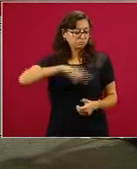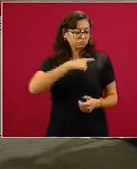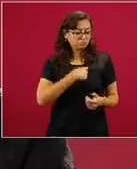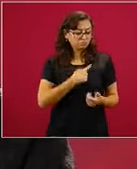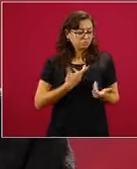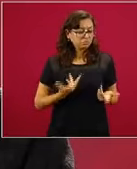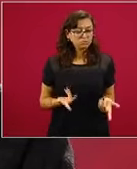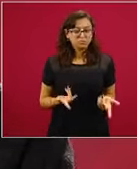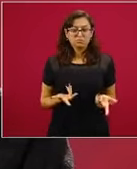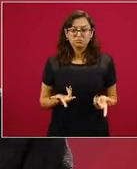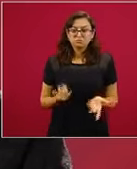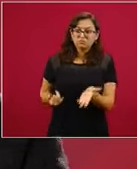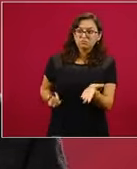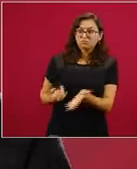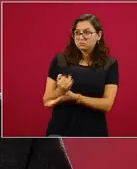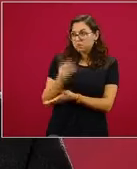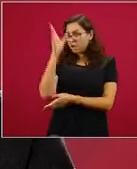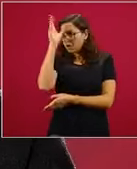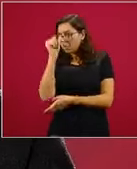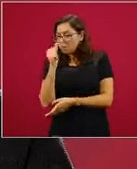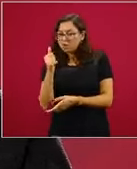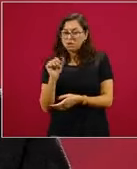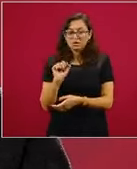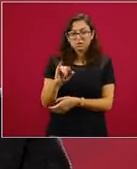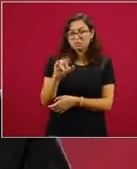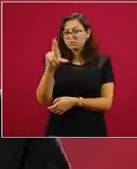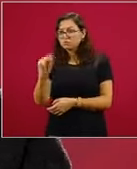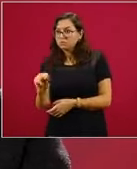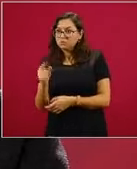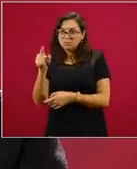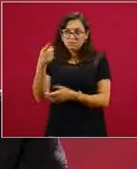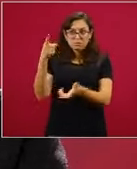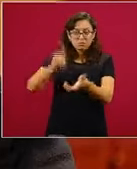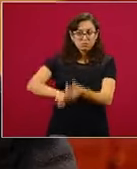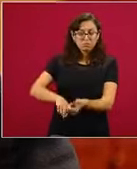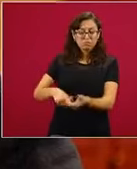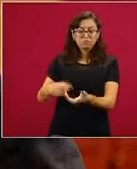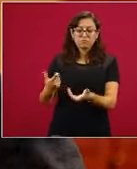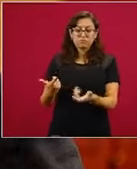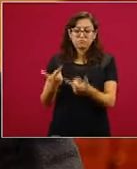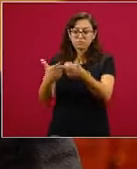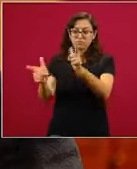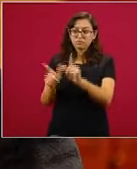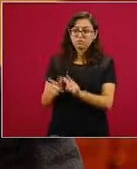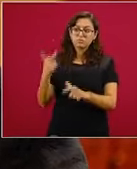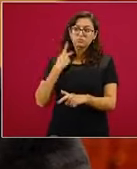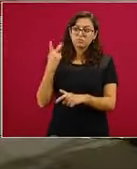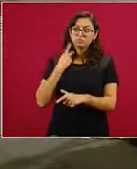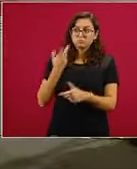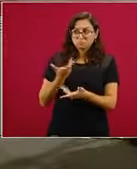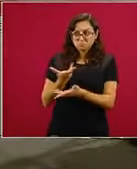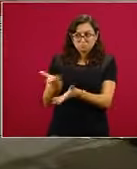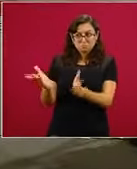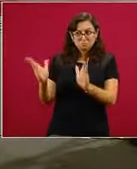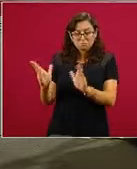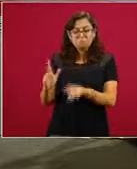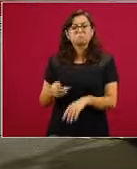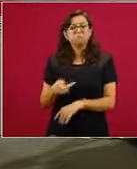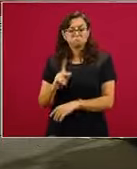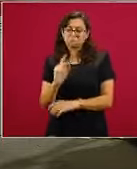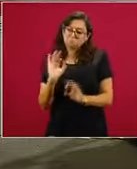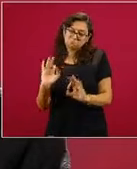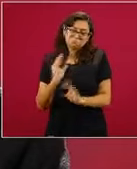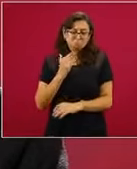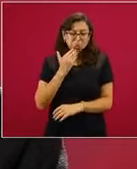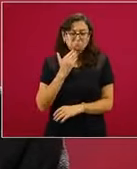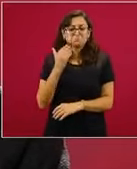estar definiendo pactos entre las fuerzas políticas que están representadas en el Poder Legislativo, pero en general sí me parece muy saludable